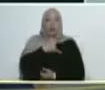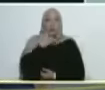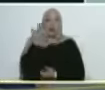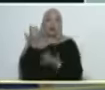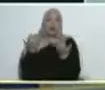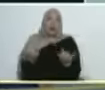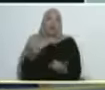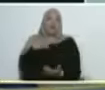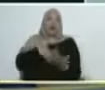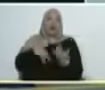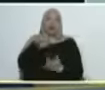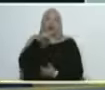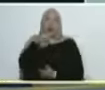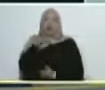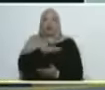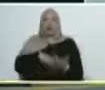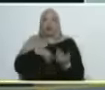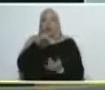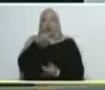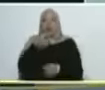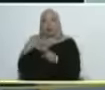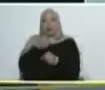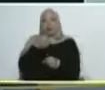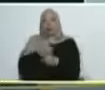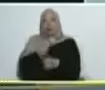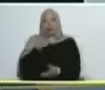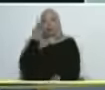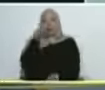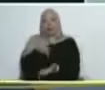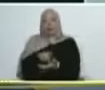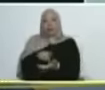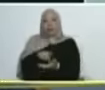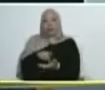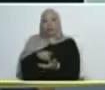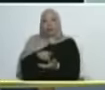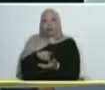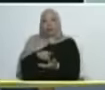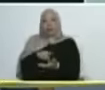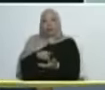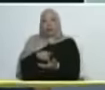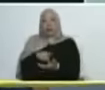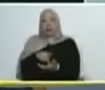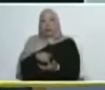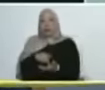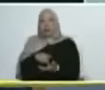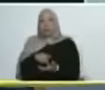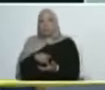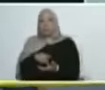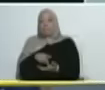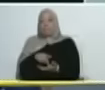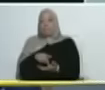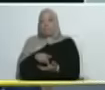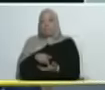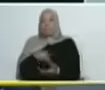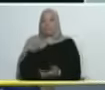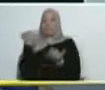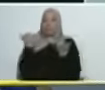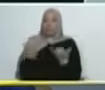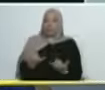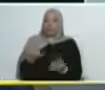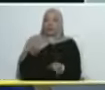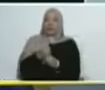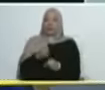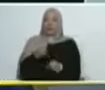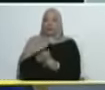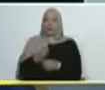de esta generación hoy está al frente de importantes centros de poder gracias al voto del pueblo.